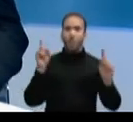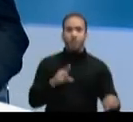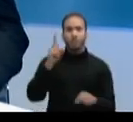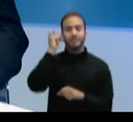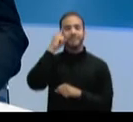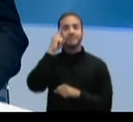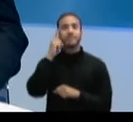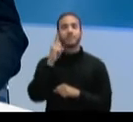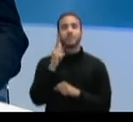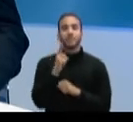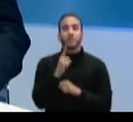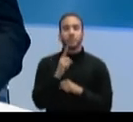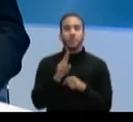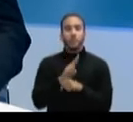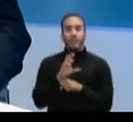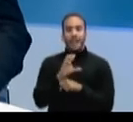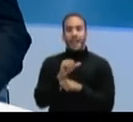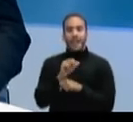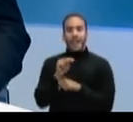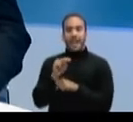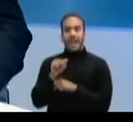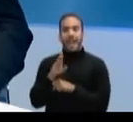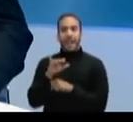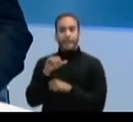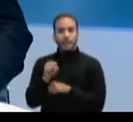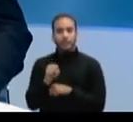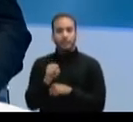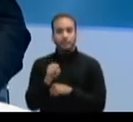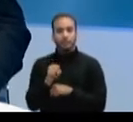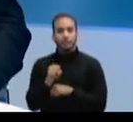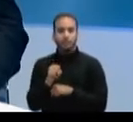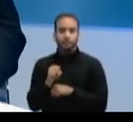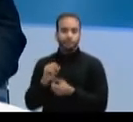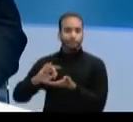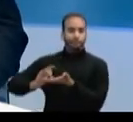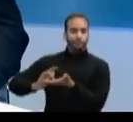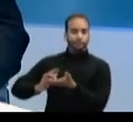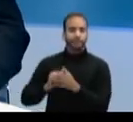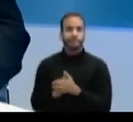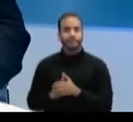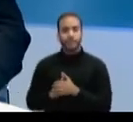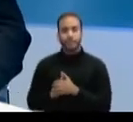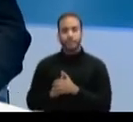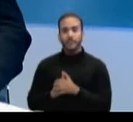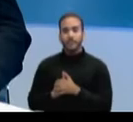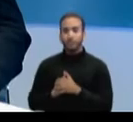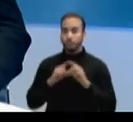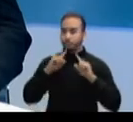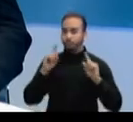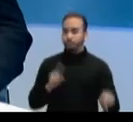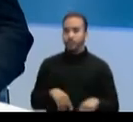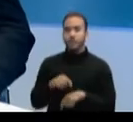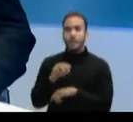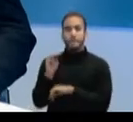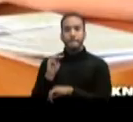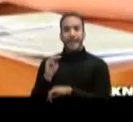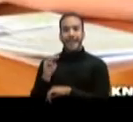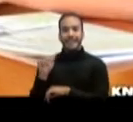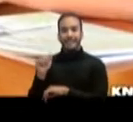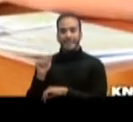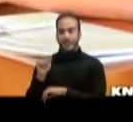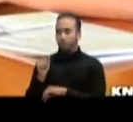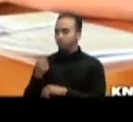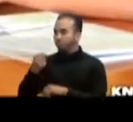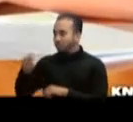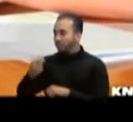paso al uso medicinal del cannabis. Será el Departamento de Salud el responsable de instrumentar la orden. Mayra Acevedo estuvo allí y nos amplía. En